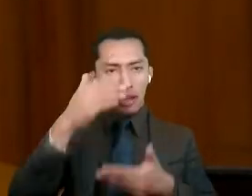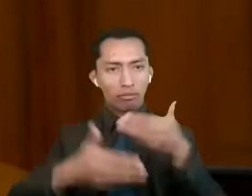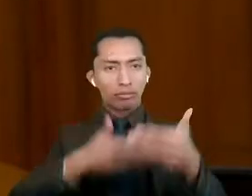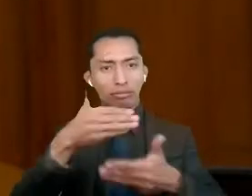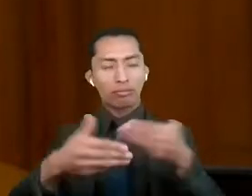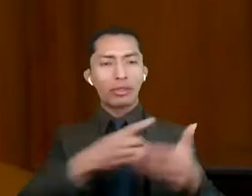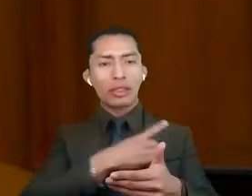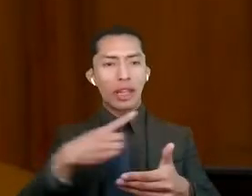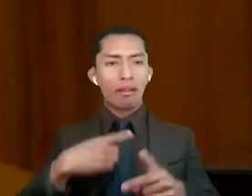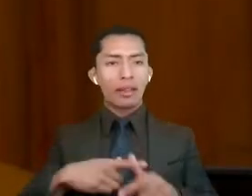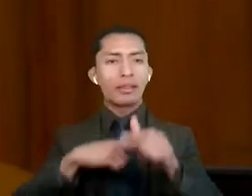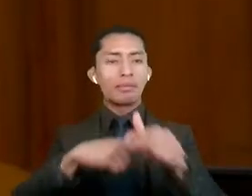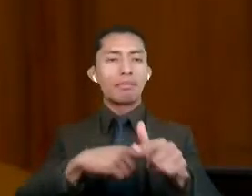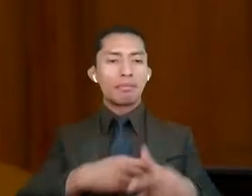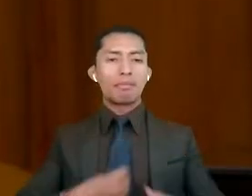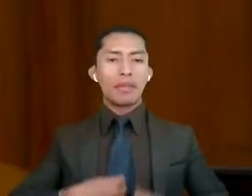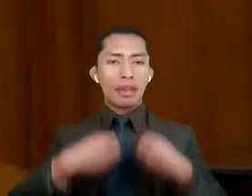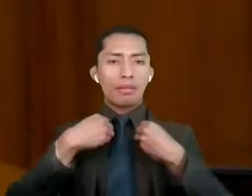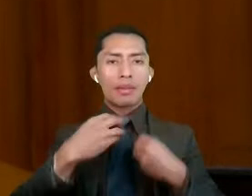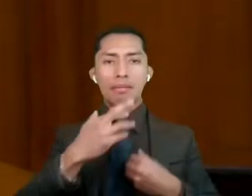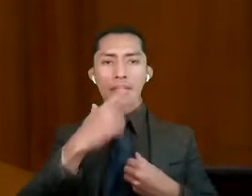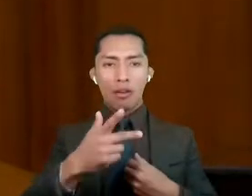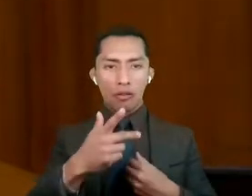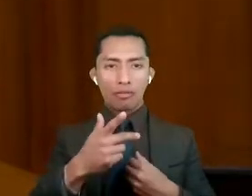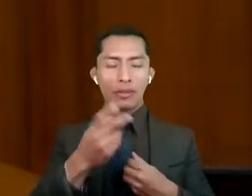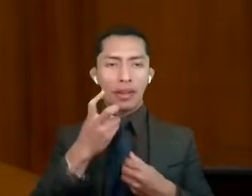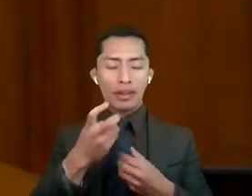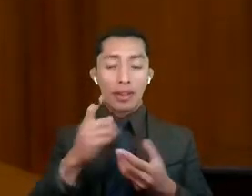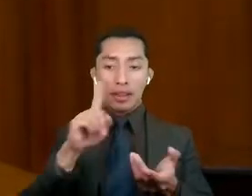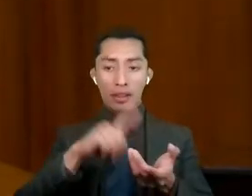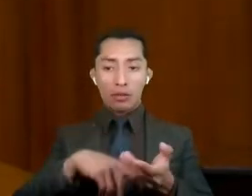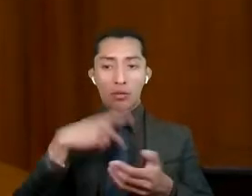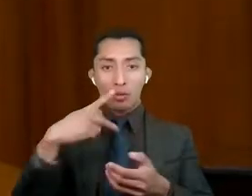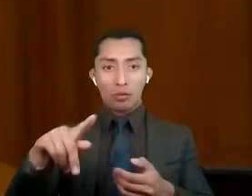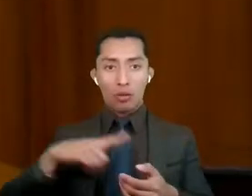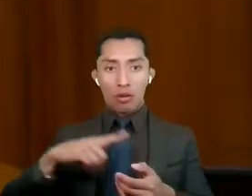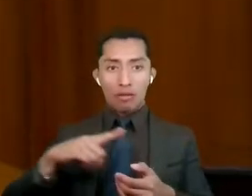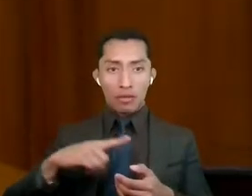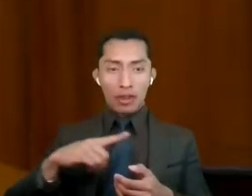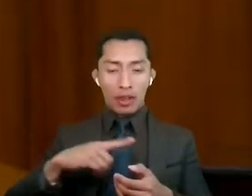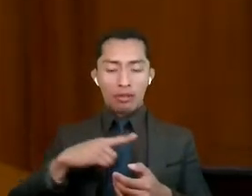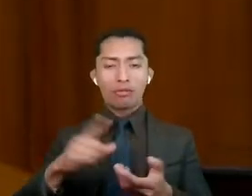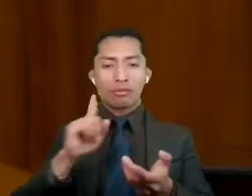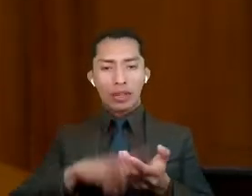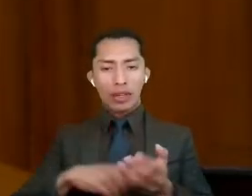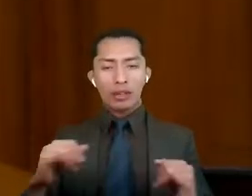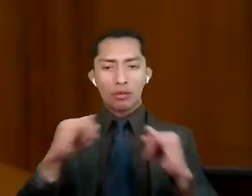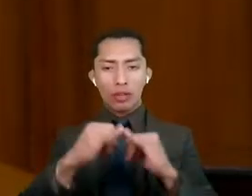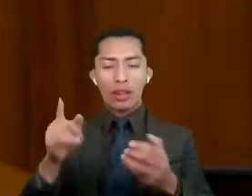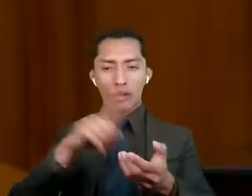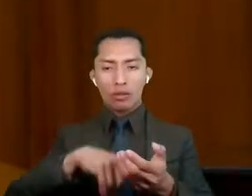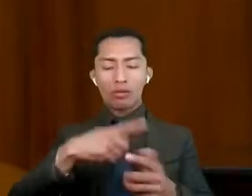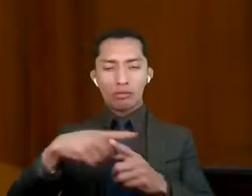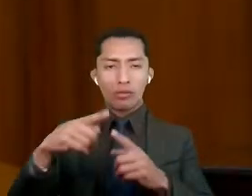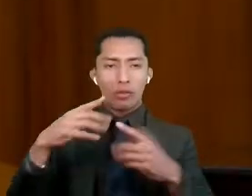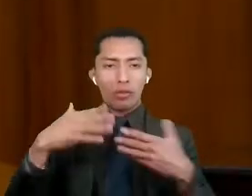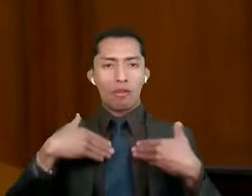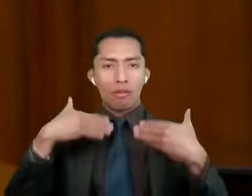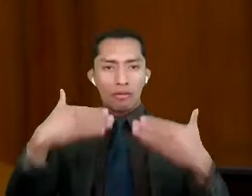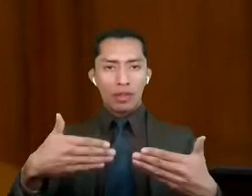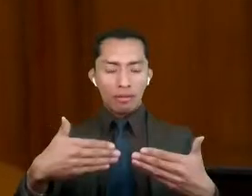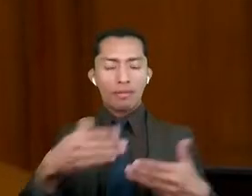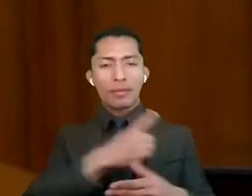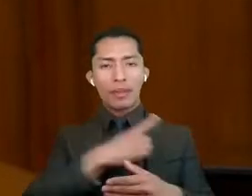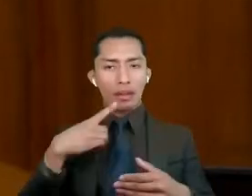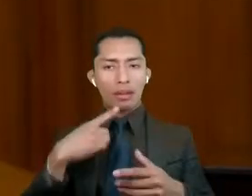mejores condiciones de vida, con vigencia en pleno Estado de Derecho, a través de instituciones sólidas y confiables,